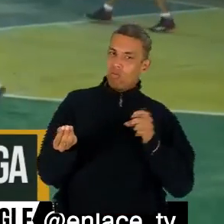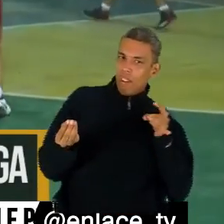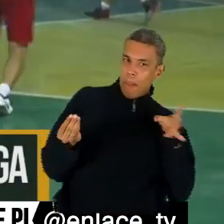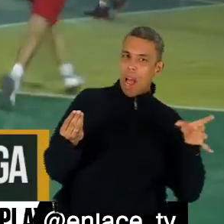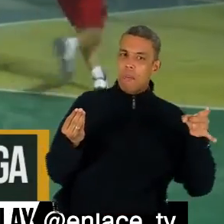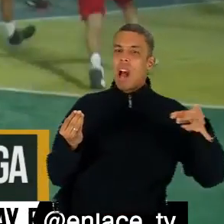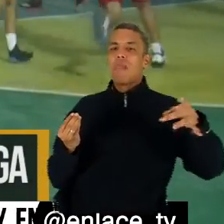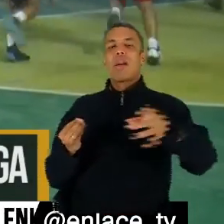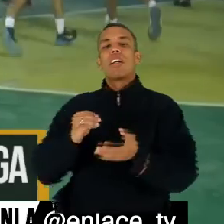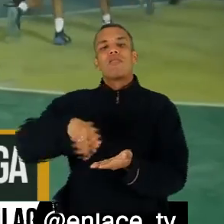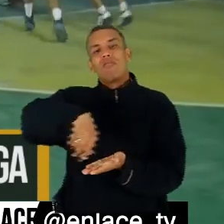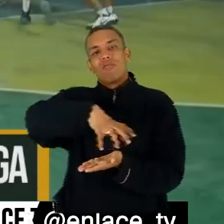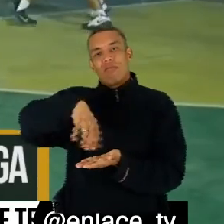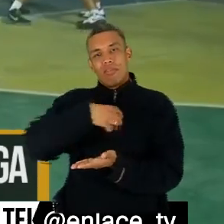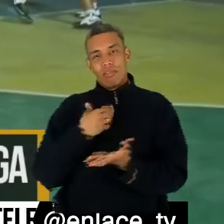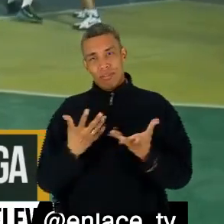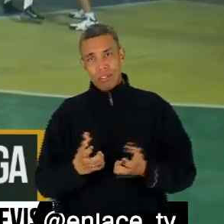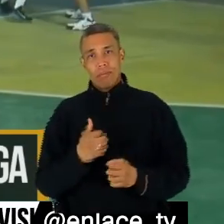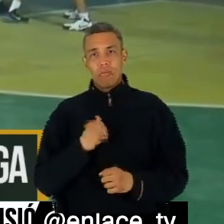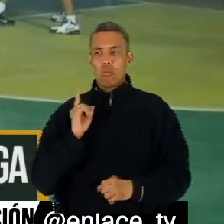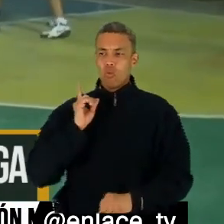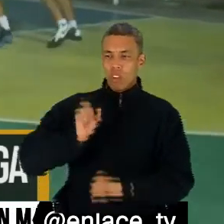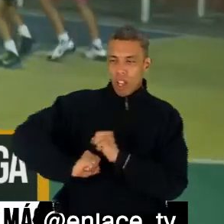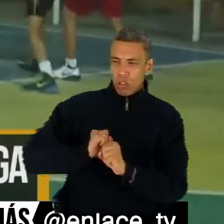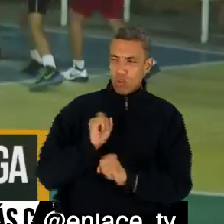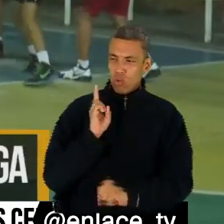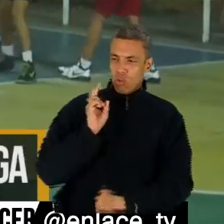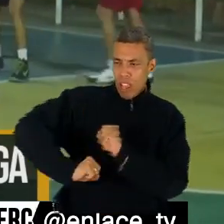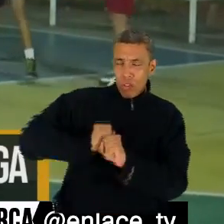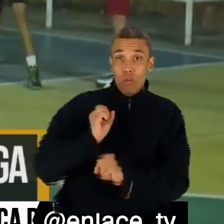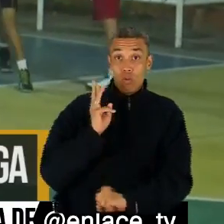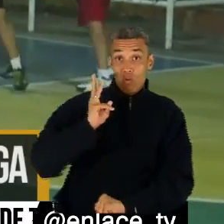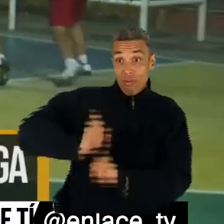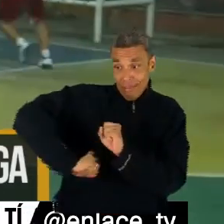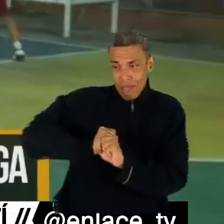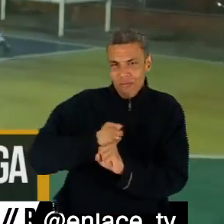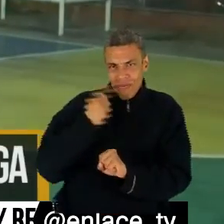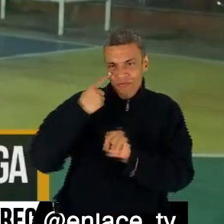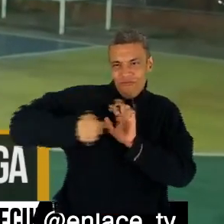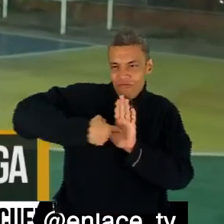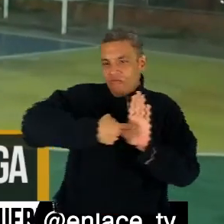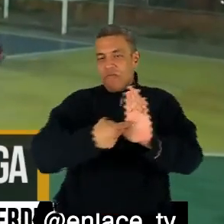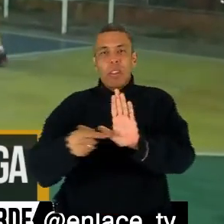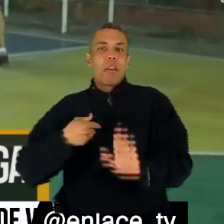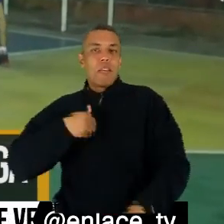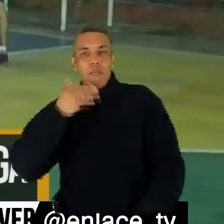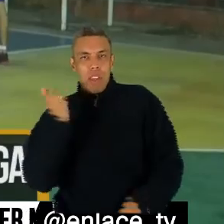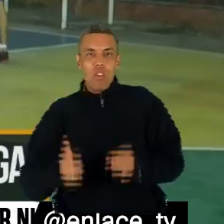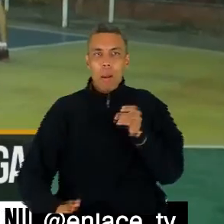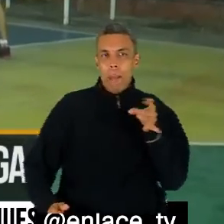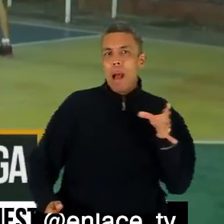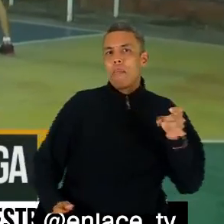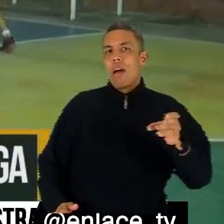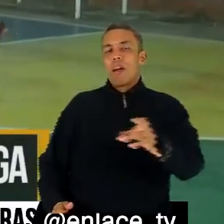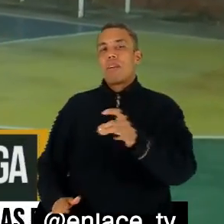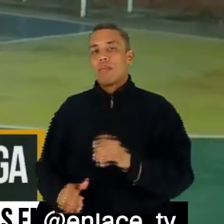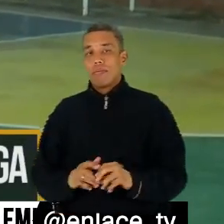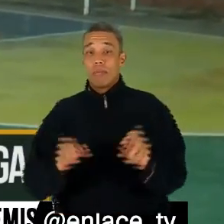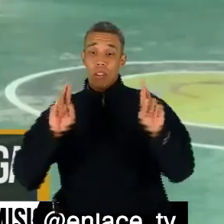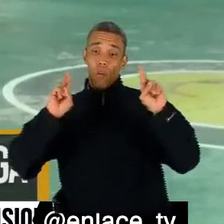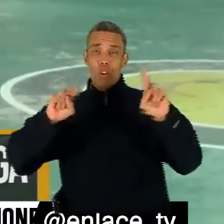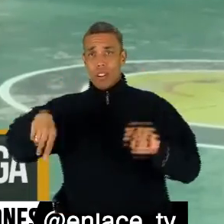Hace 3 años consecutivos. Se debe cumplir con toda la programación para determinar el campeón y esperamos que sea Barranca Bermeja